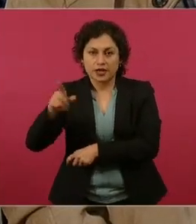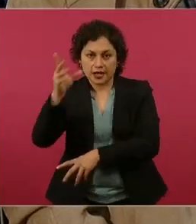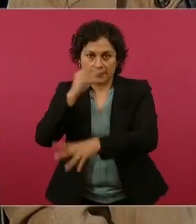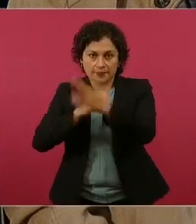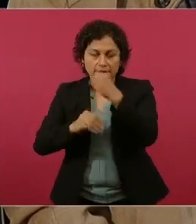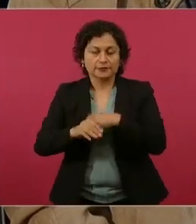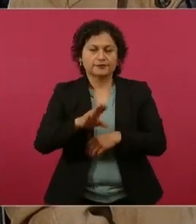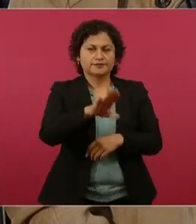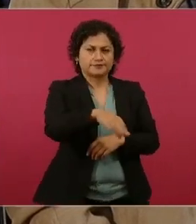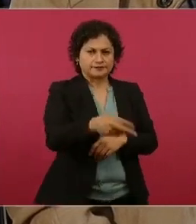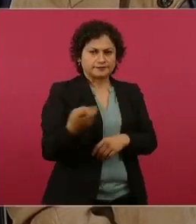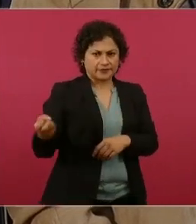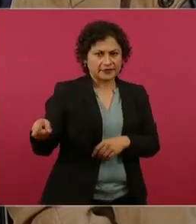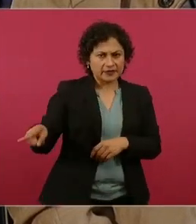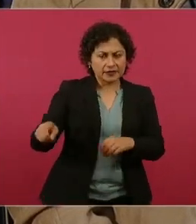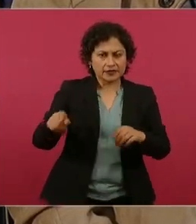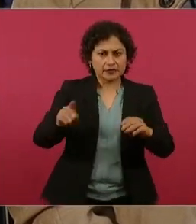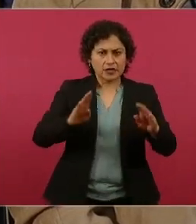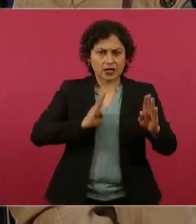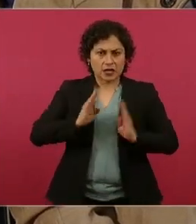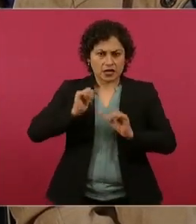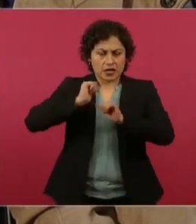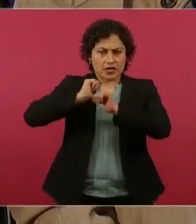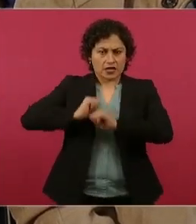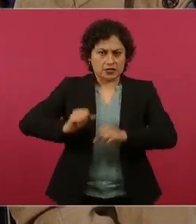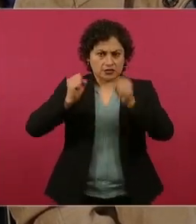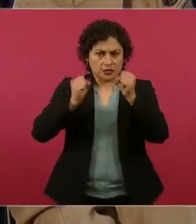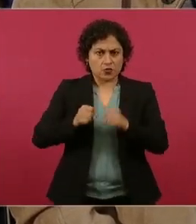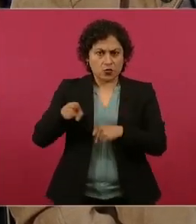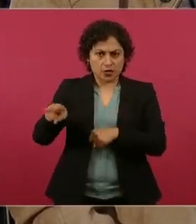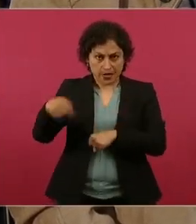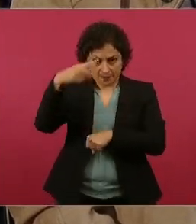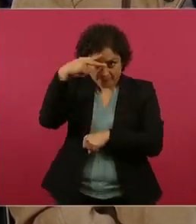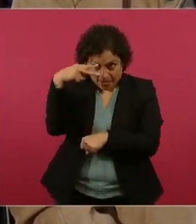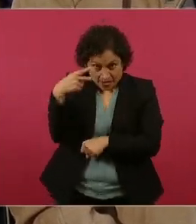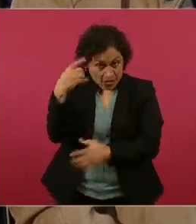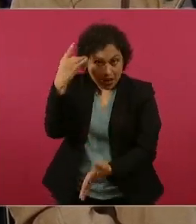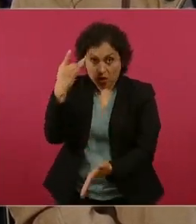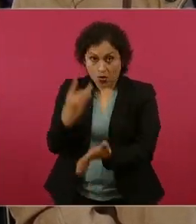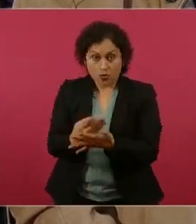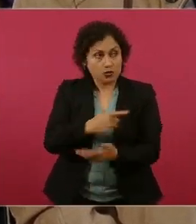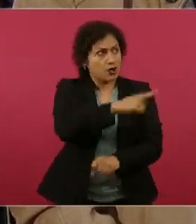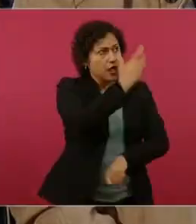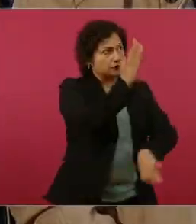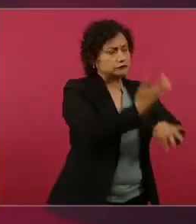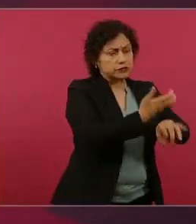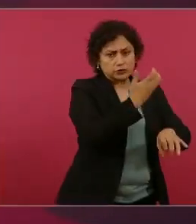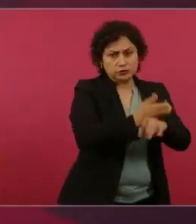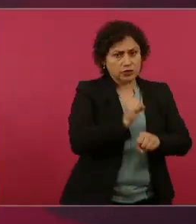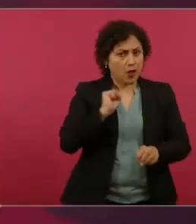elementos de seguridad mexicana y Sí. Estados Unidos no va a tener ninguna injerencia en el tema de… No.